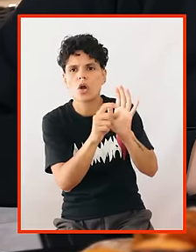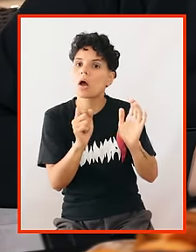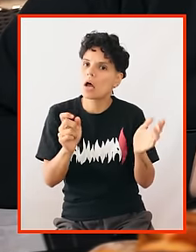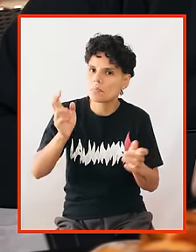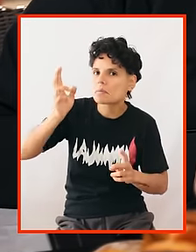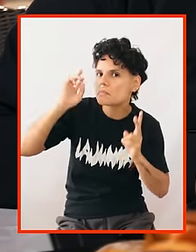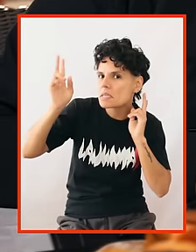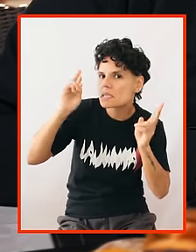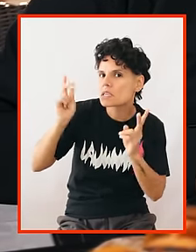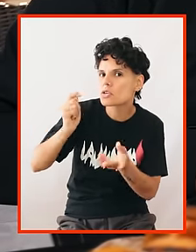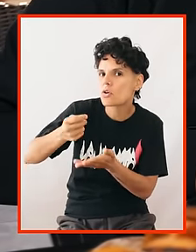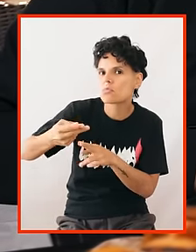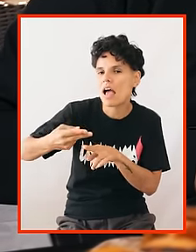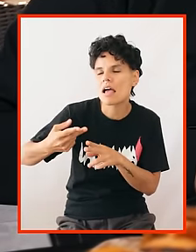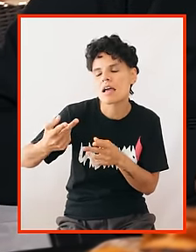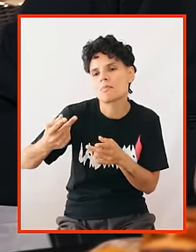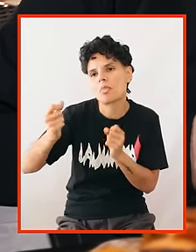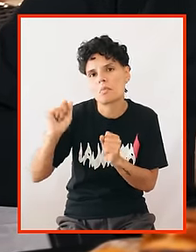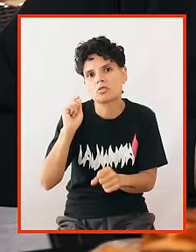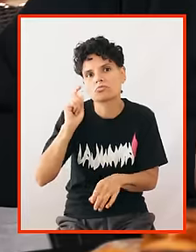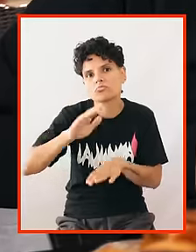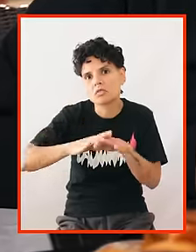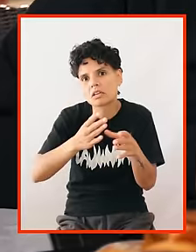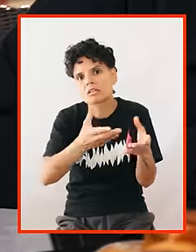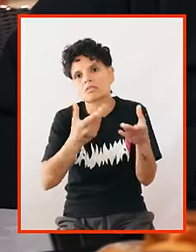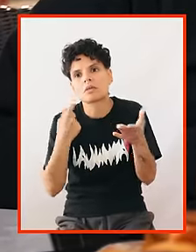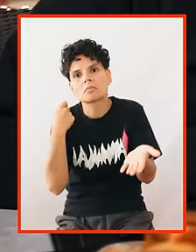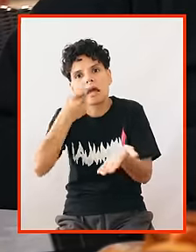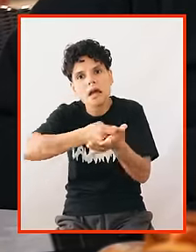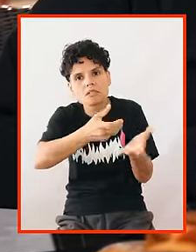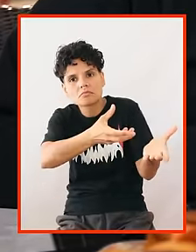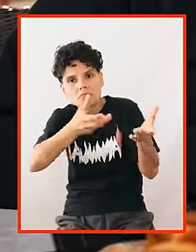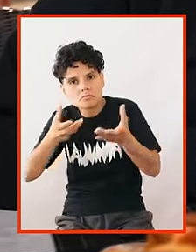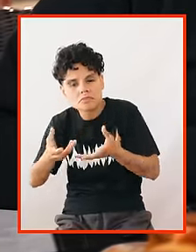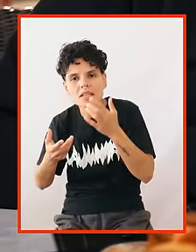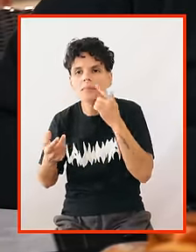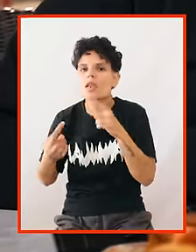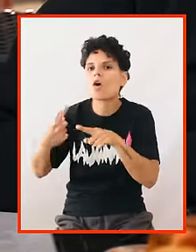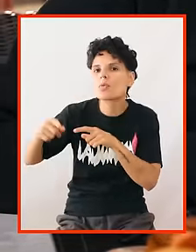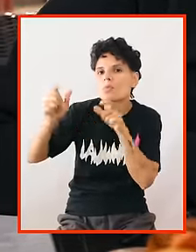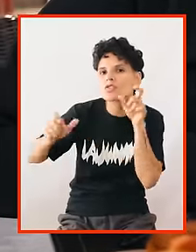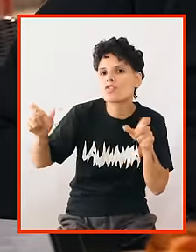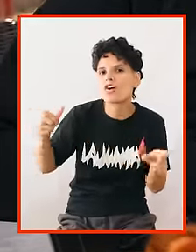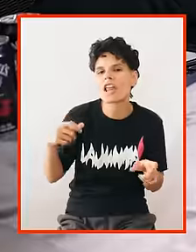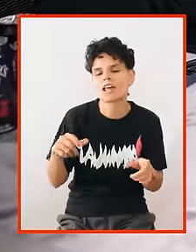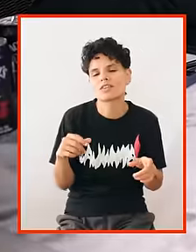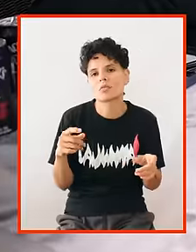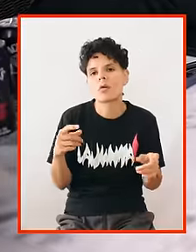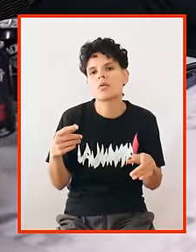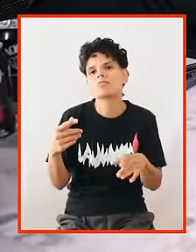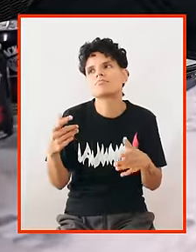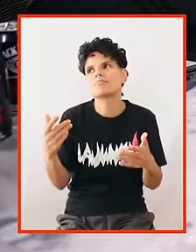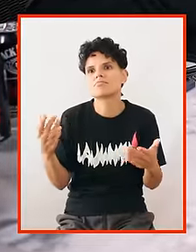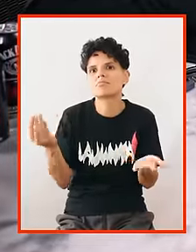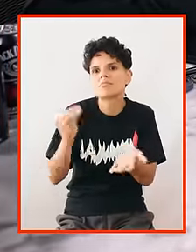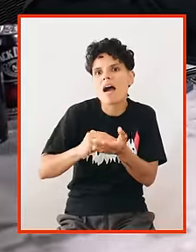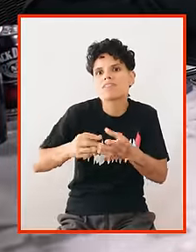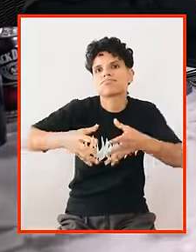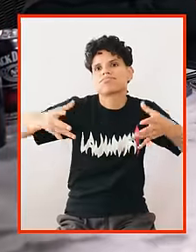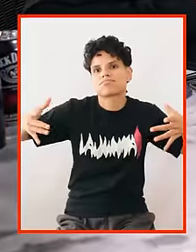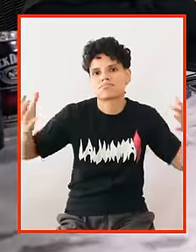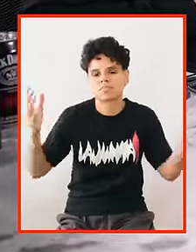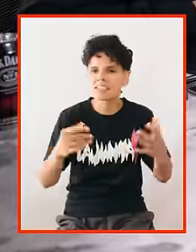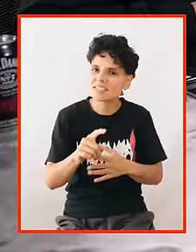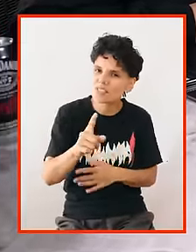una micro. Habían actores. Habían extras, claro. ¿Cachai? Naranjas. Naranjas cayendo. Claro. No sé, era una bonita época.